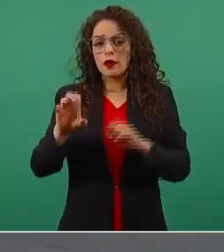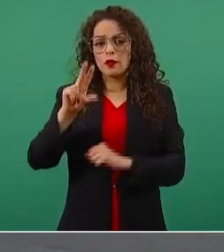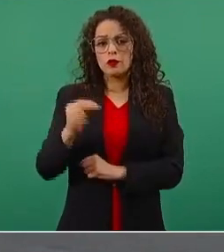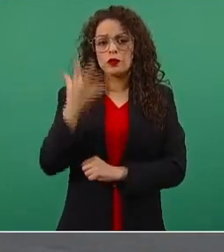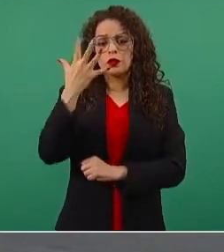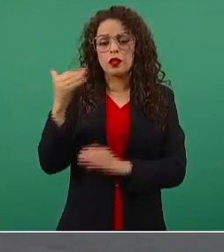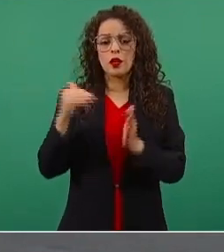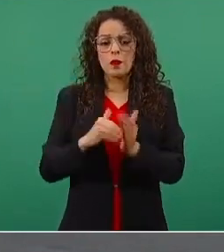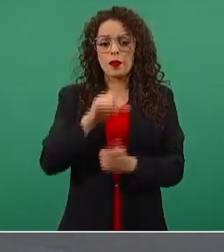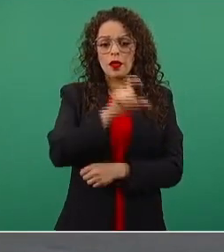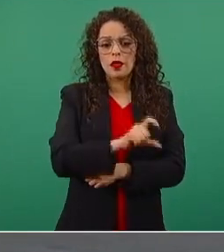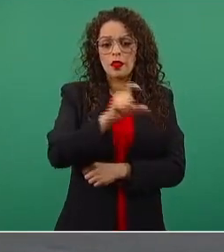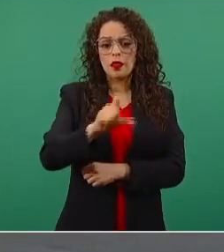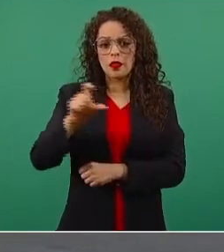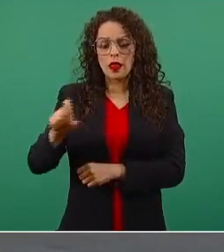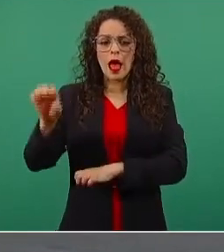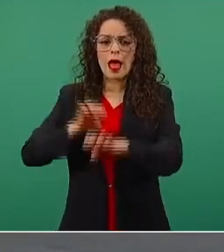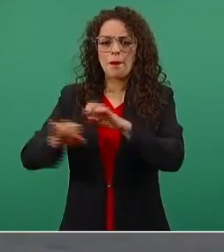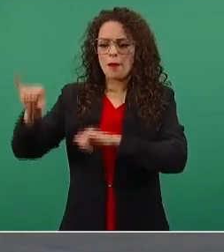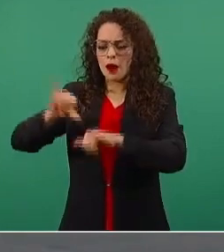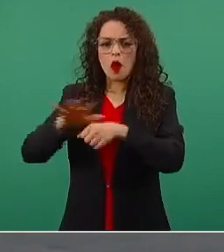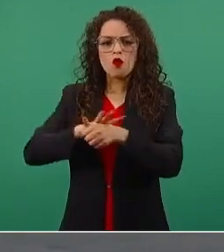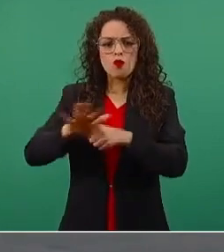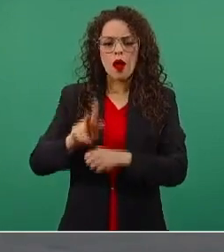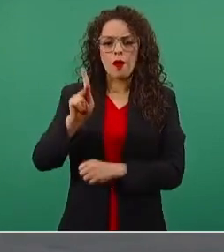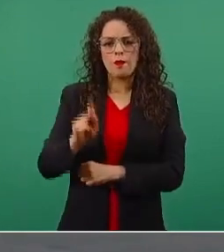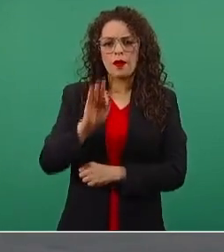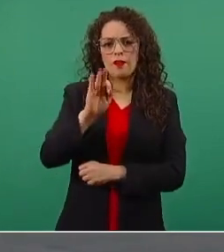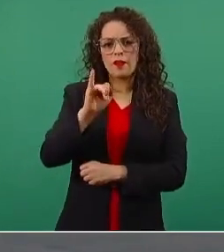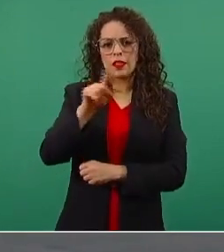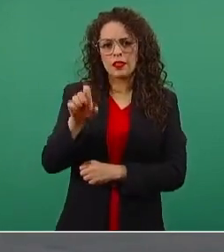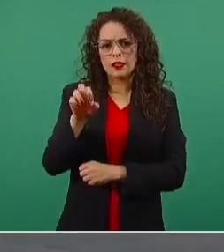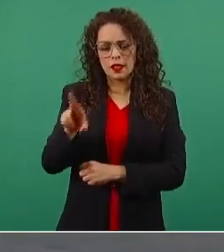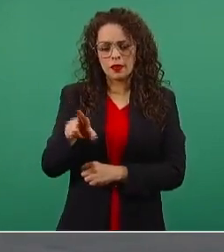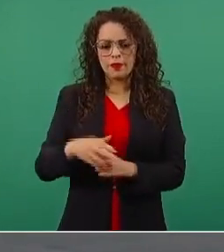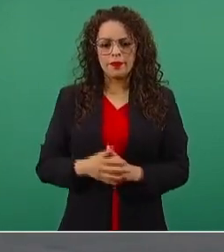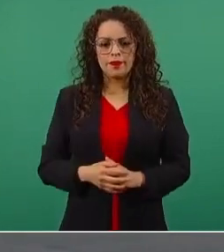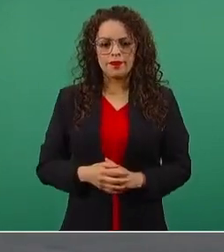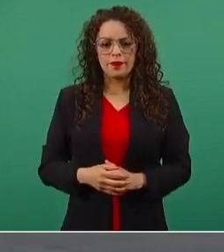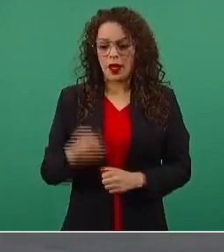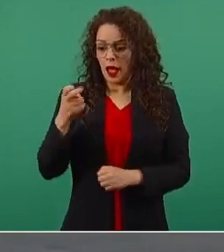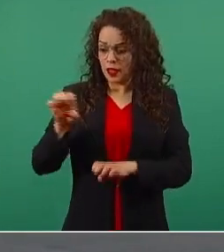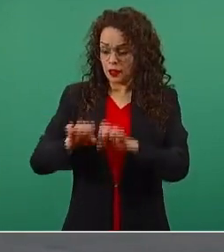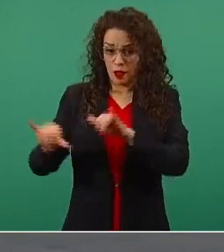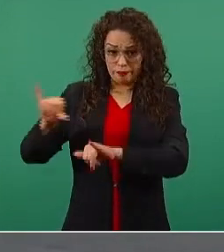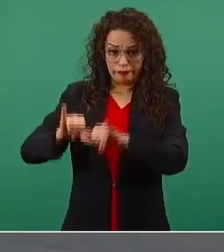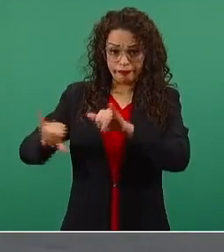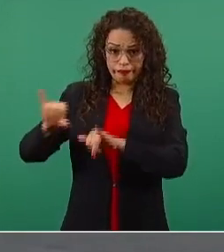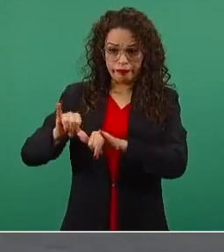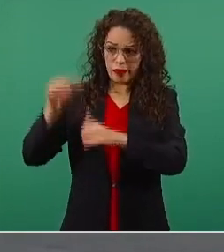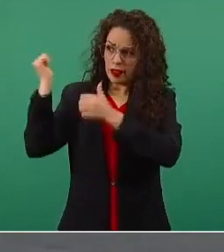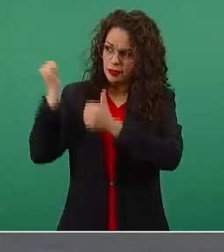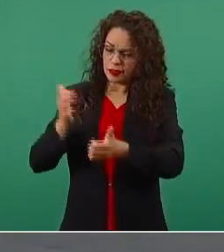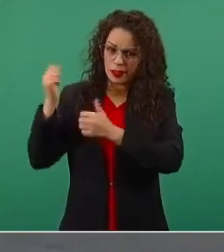585.000 dosis de Pfizer. Con esto, este laboratorio ha hecho llegar a nuestro